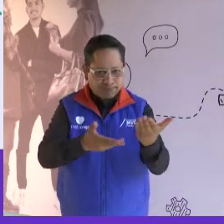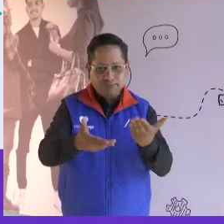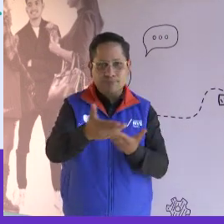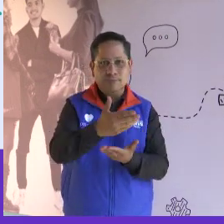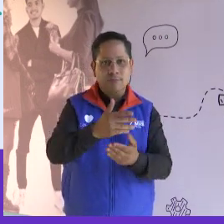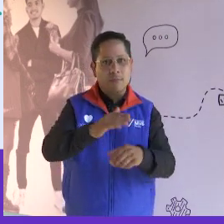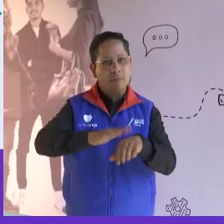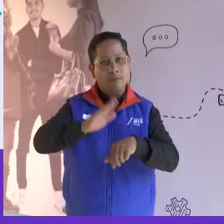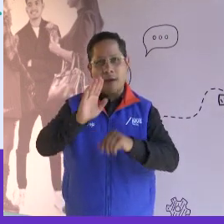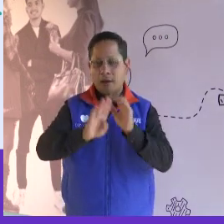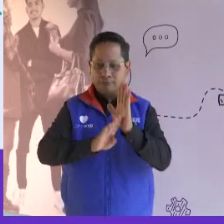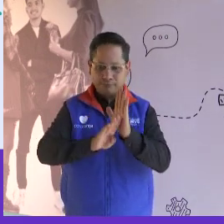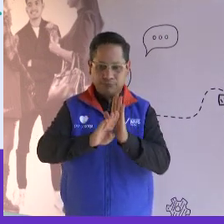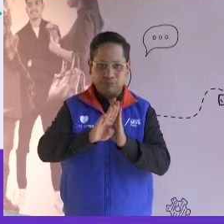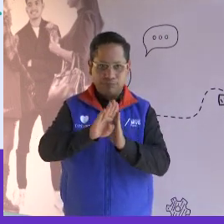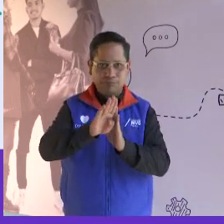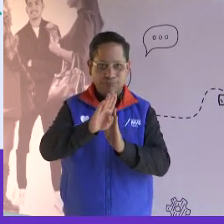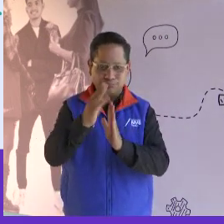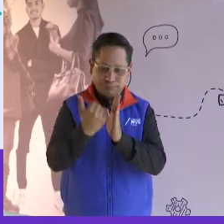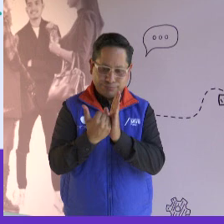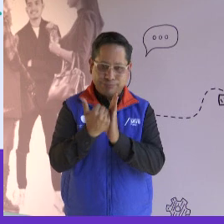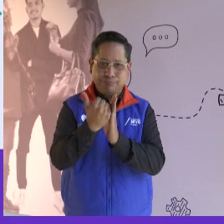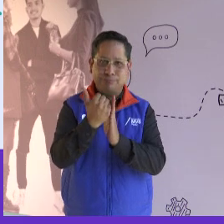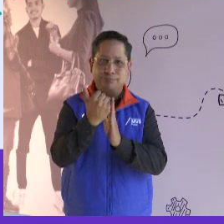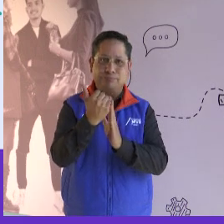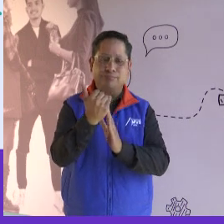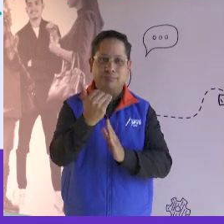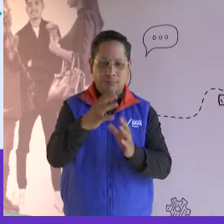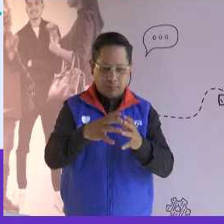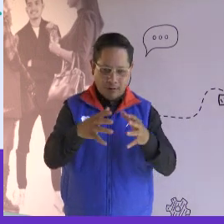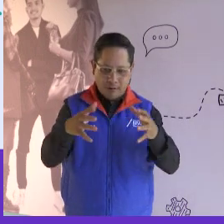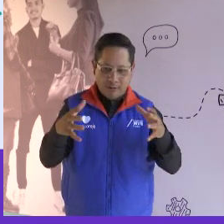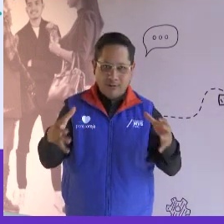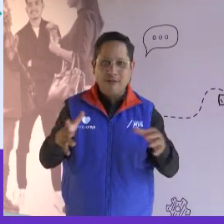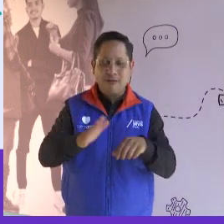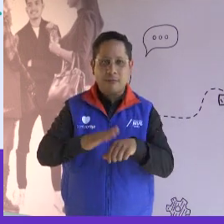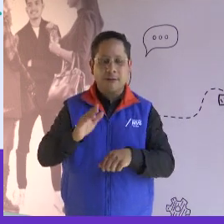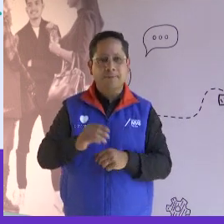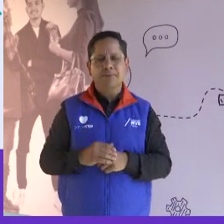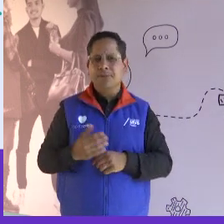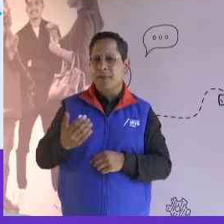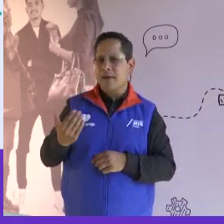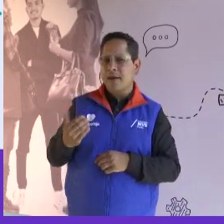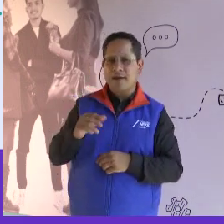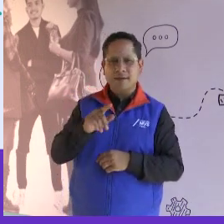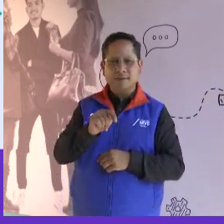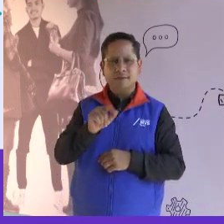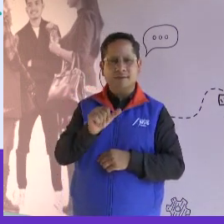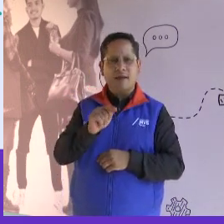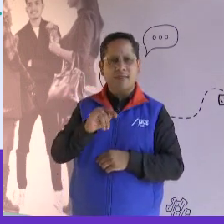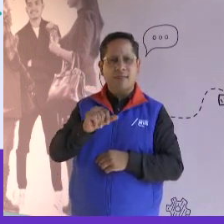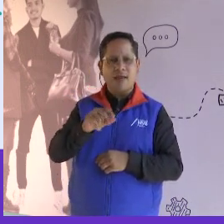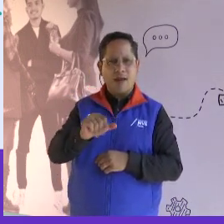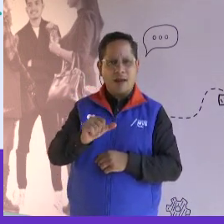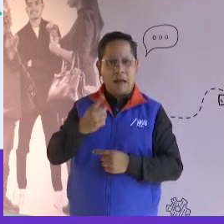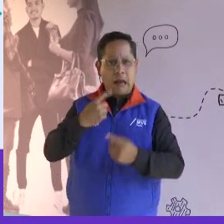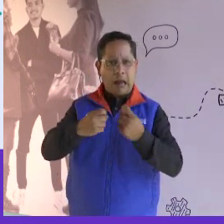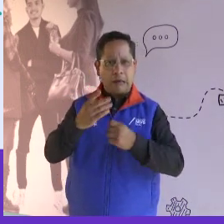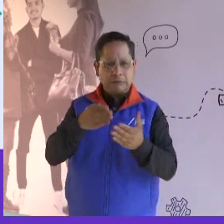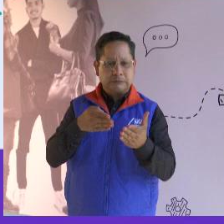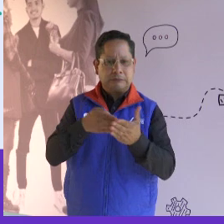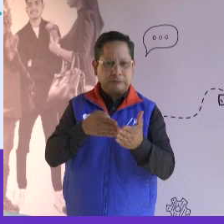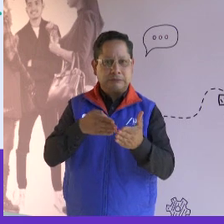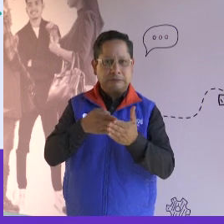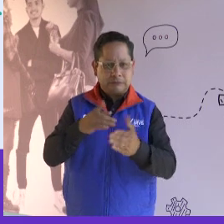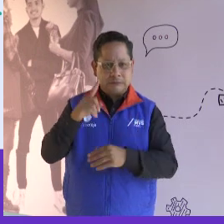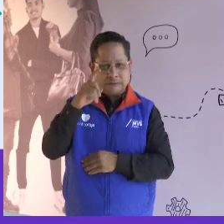manera colaborativa. Y nos encontramos en este punto. Cuando Tatiana ha comentado que hay algunos retos adicionales de trabajar